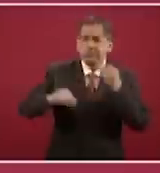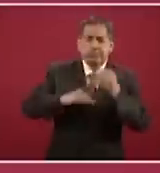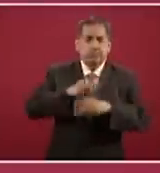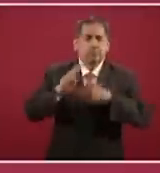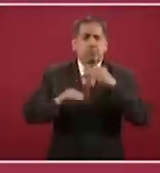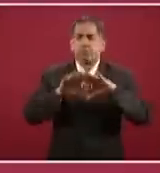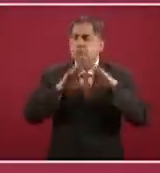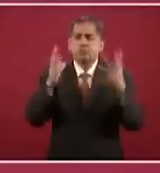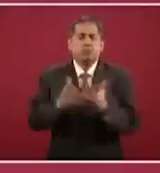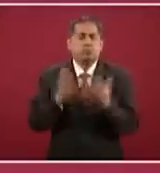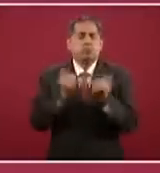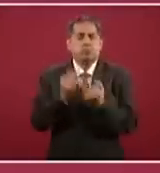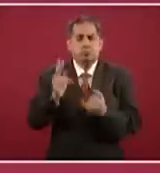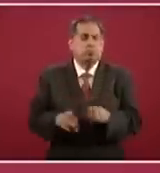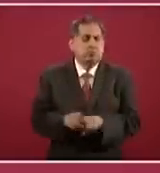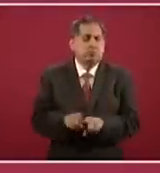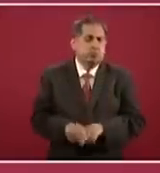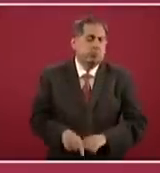las naciones.